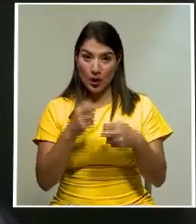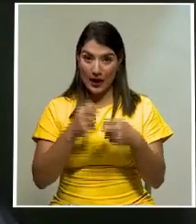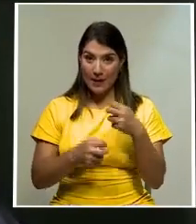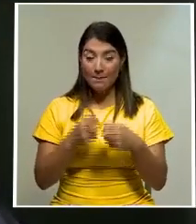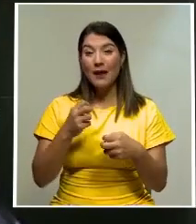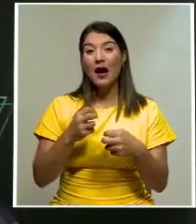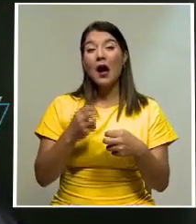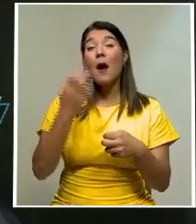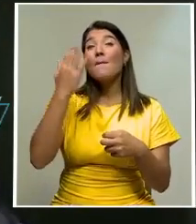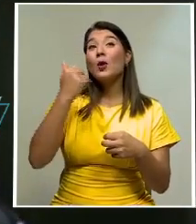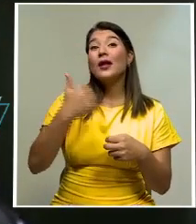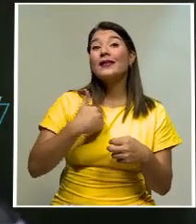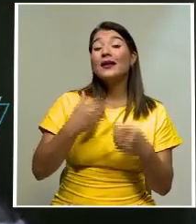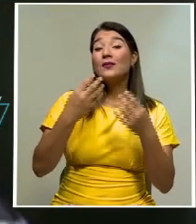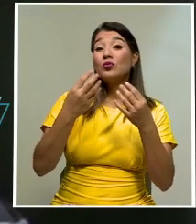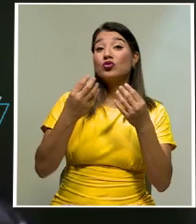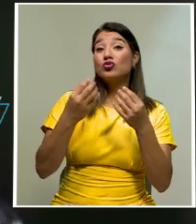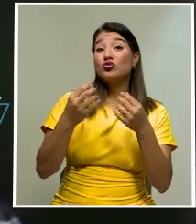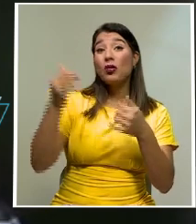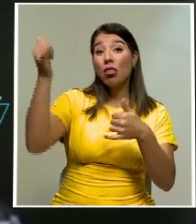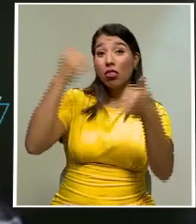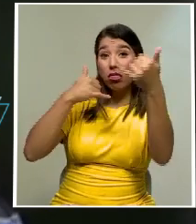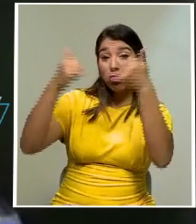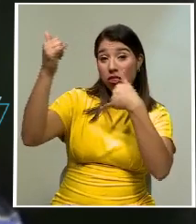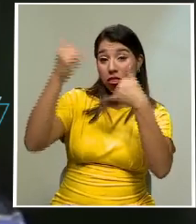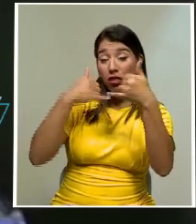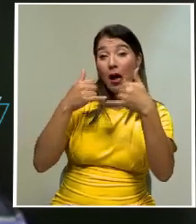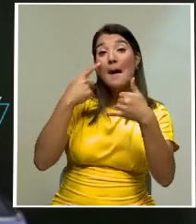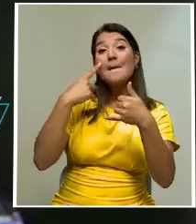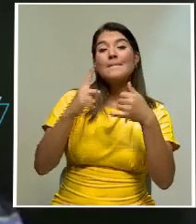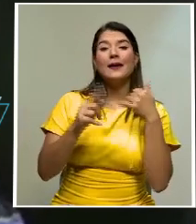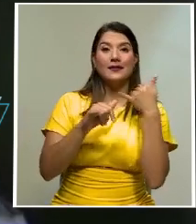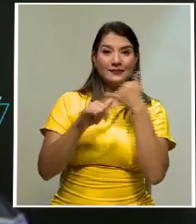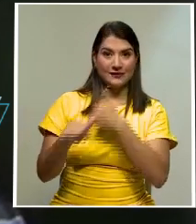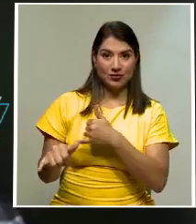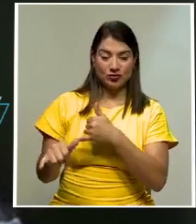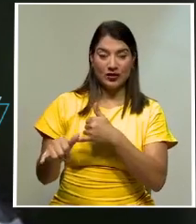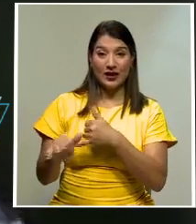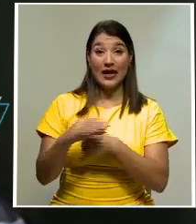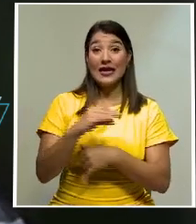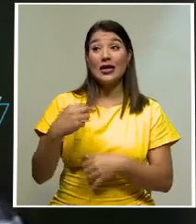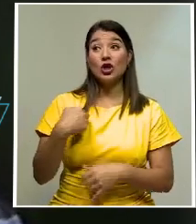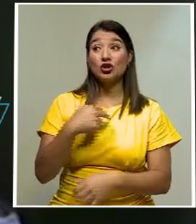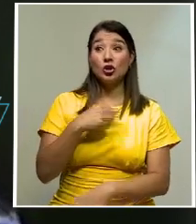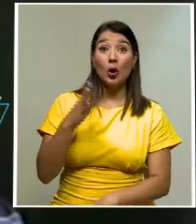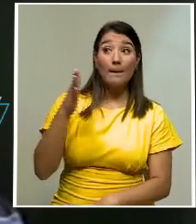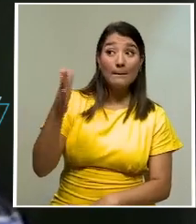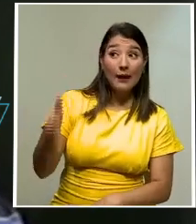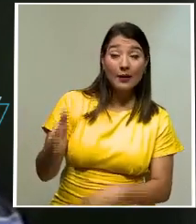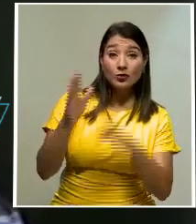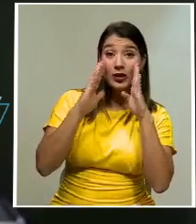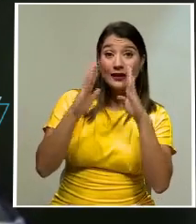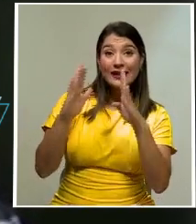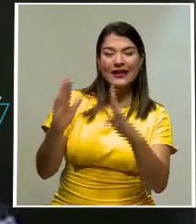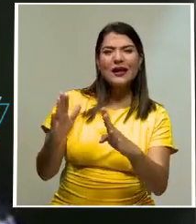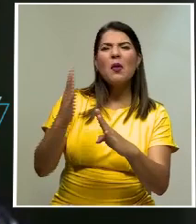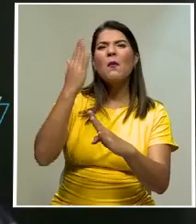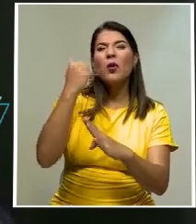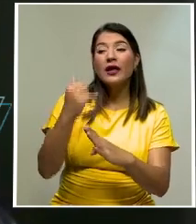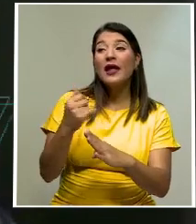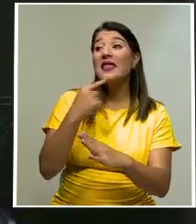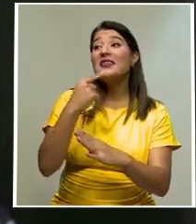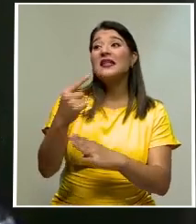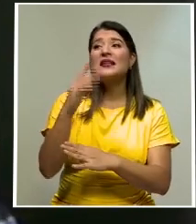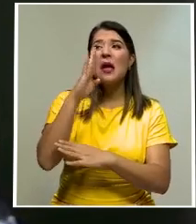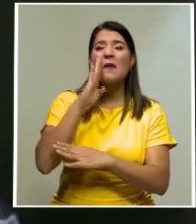sido las denuncias ciudadanas que ingresan a nuestra central de comunicaciones, y nosotros atendemos por actividades en los bares que se ve